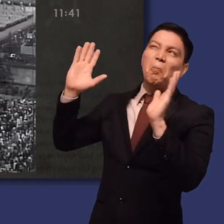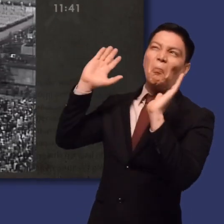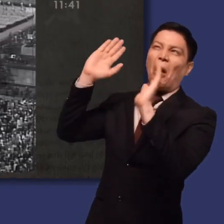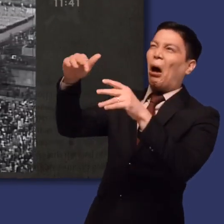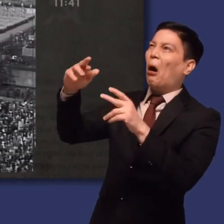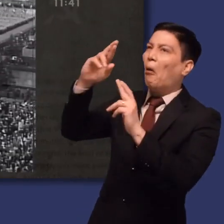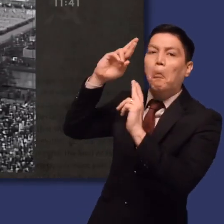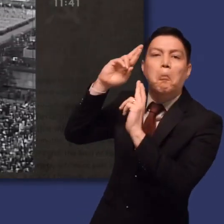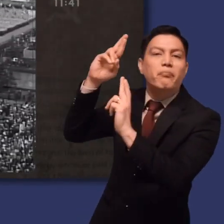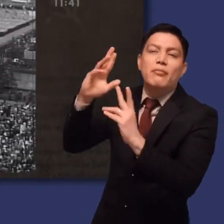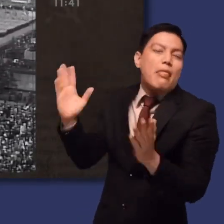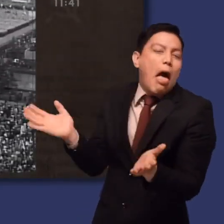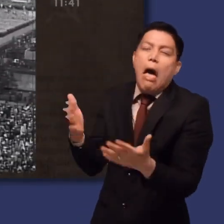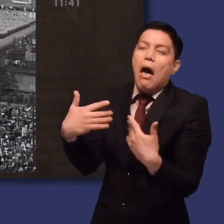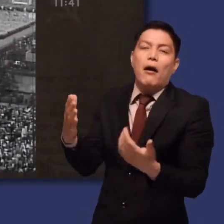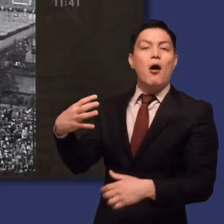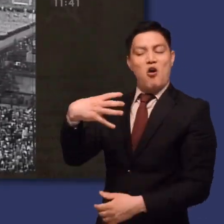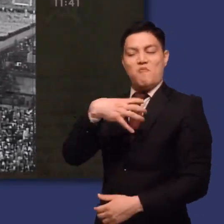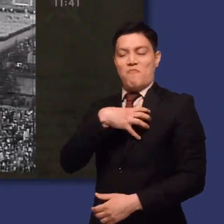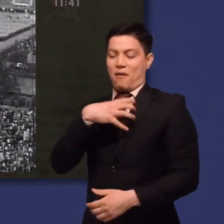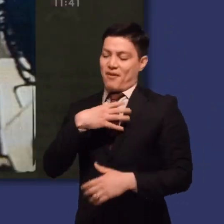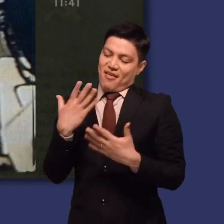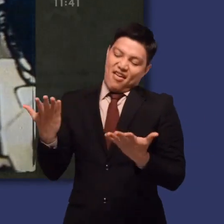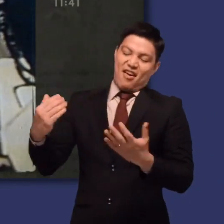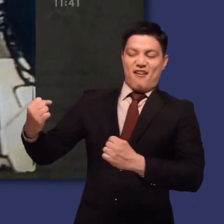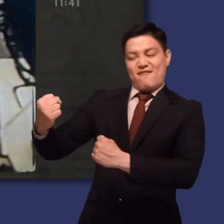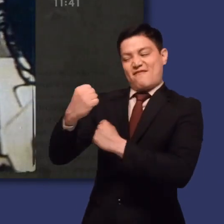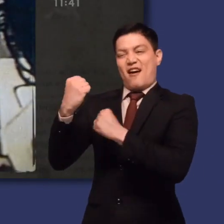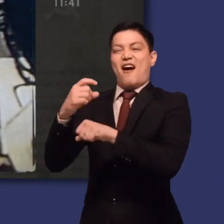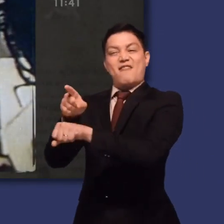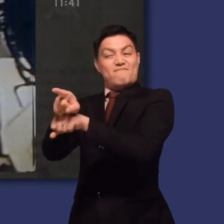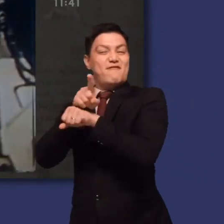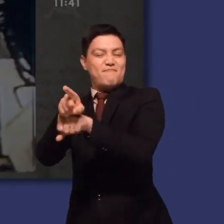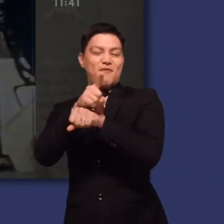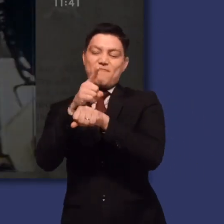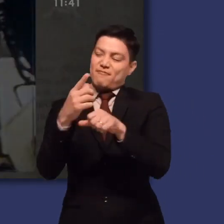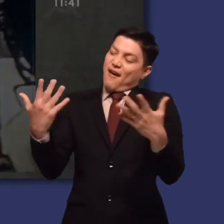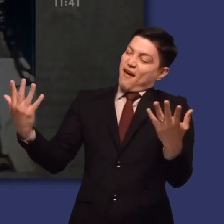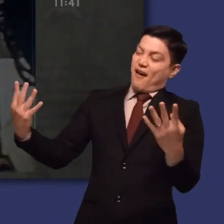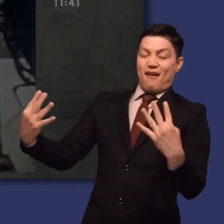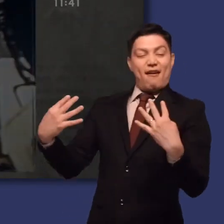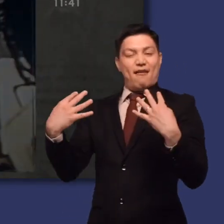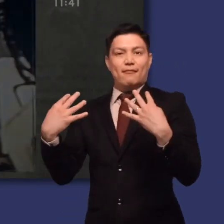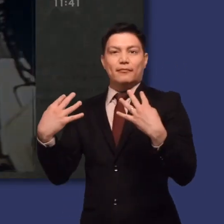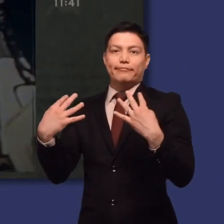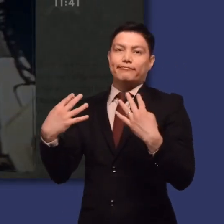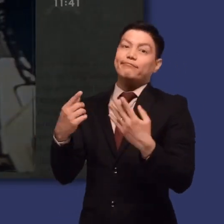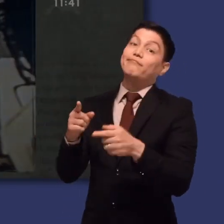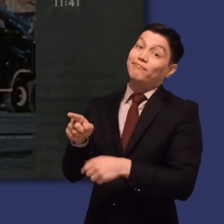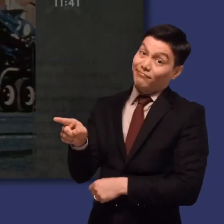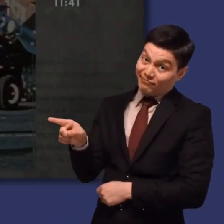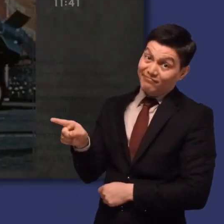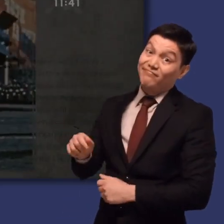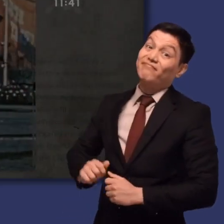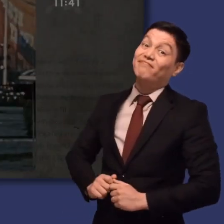De esta manera, el rey del norte no le dio gloria al Dios de los cielos, sino al Dios de las fortalezas.